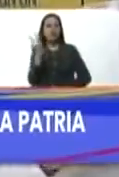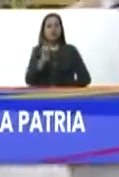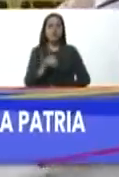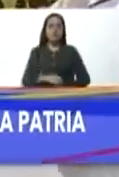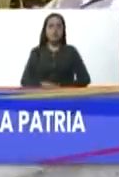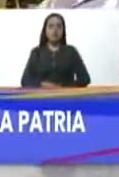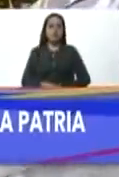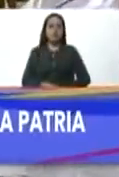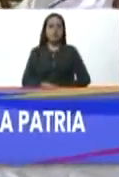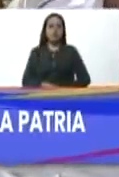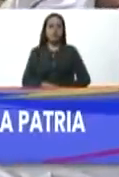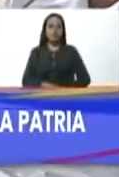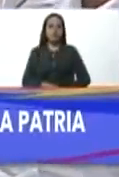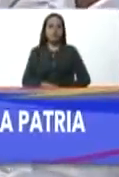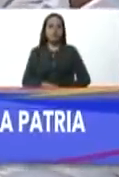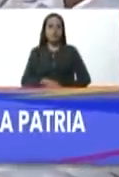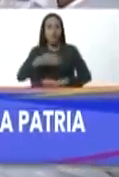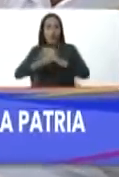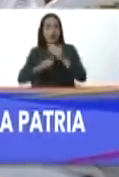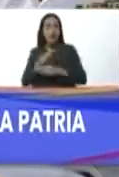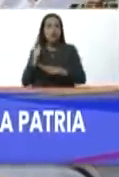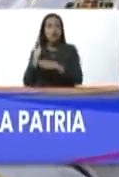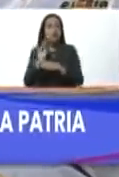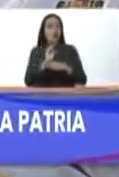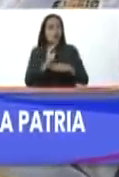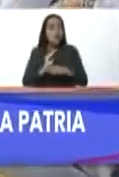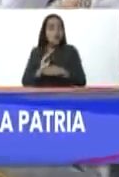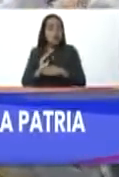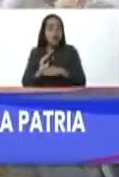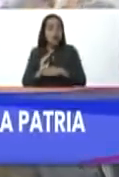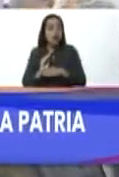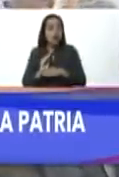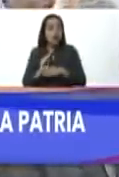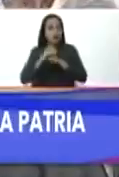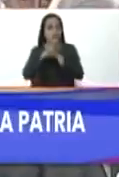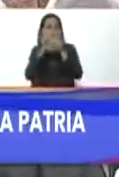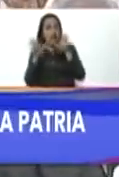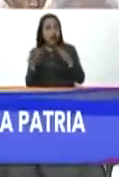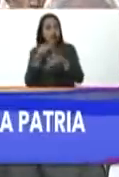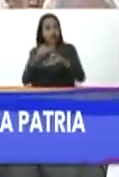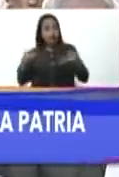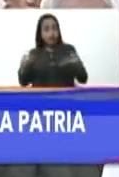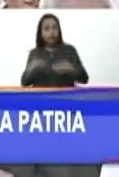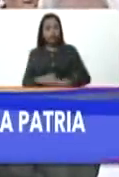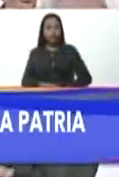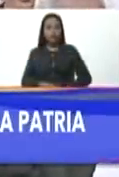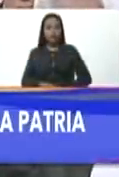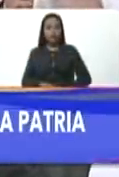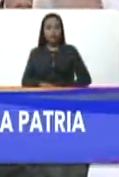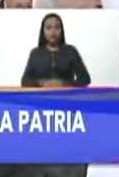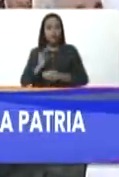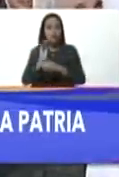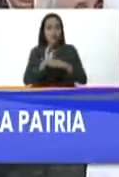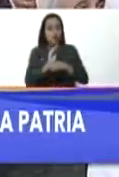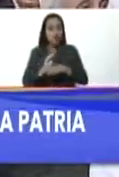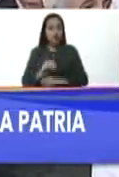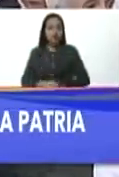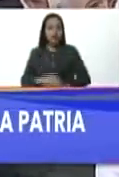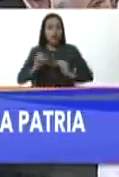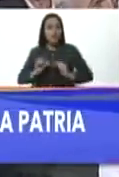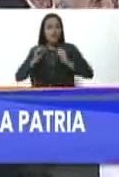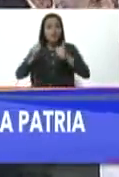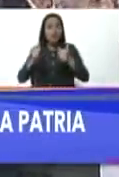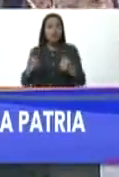venezolanas para tomar las medidas correctas. Las medidas correctas. Desde que arrancó el